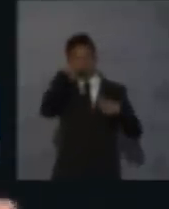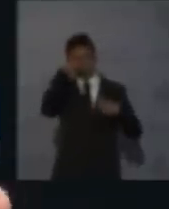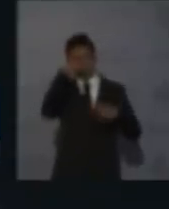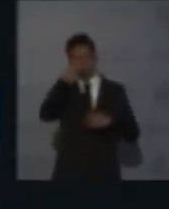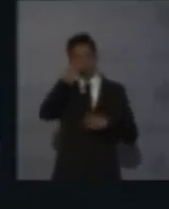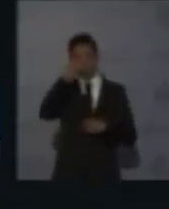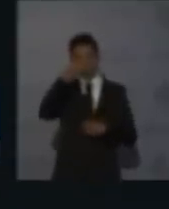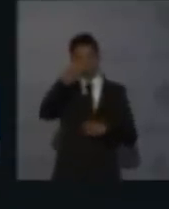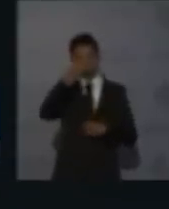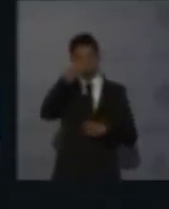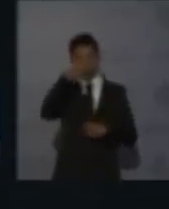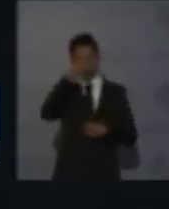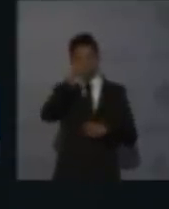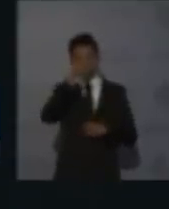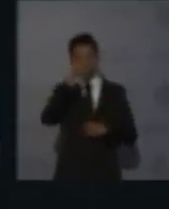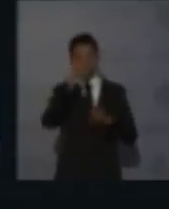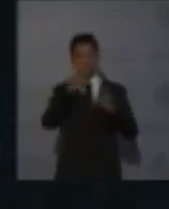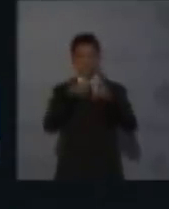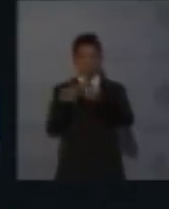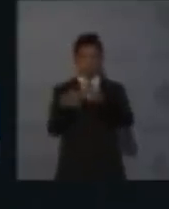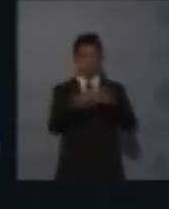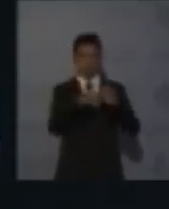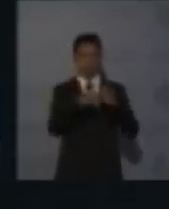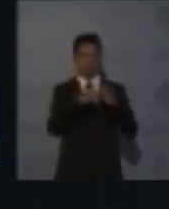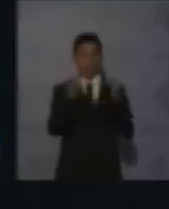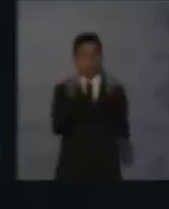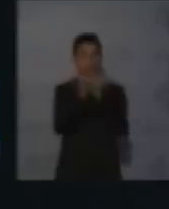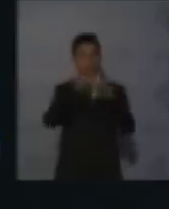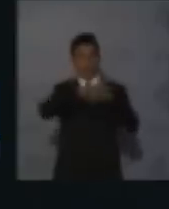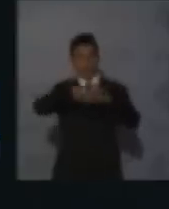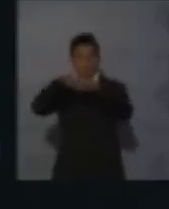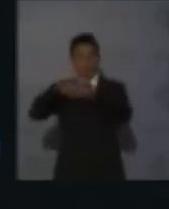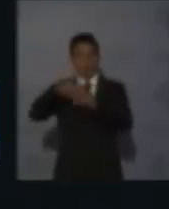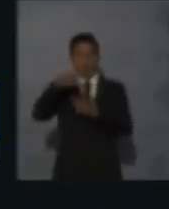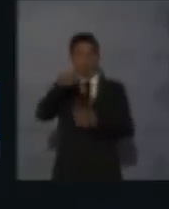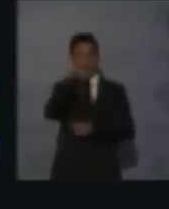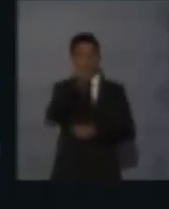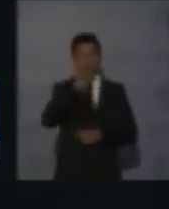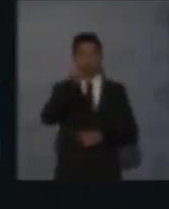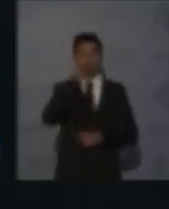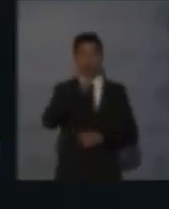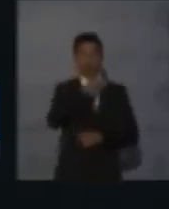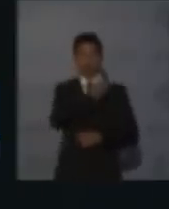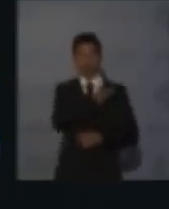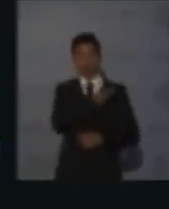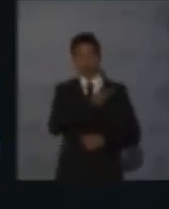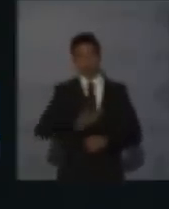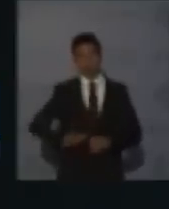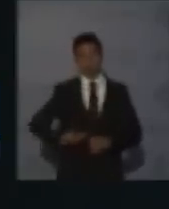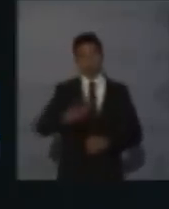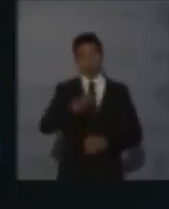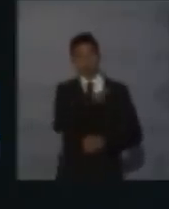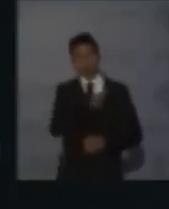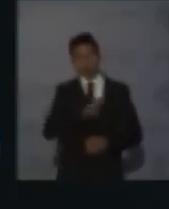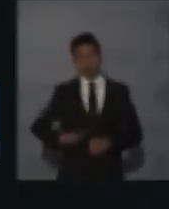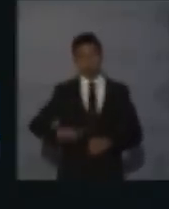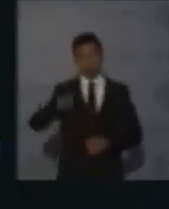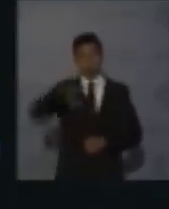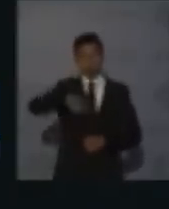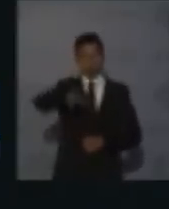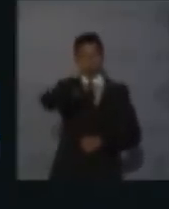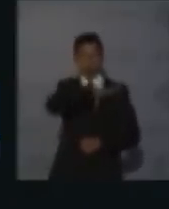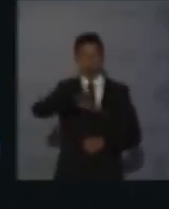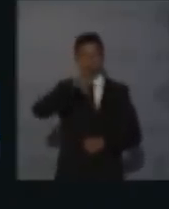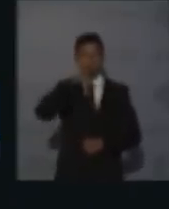La verdad que en ninguna región del estado hemos tenido un antecedente de esta naturaleza.